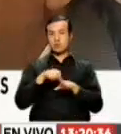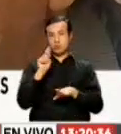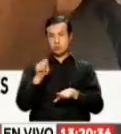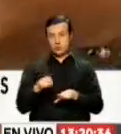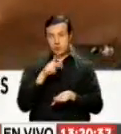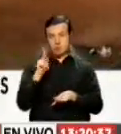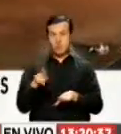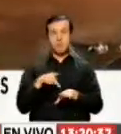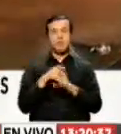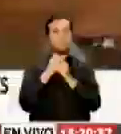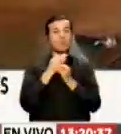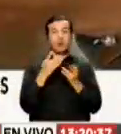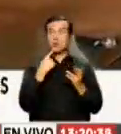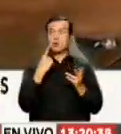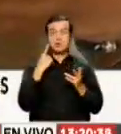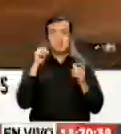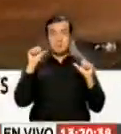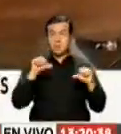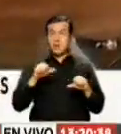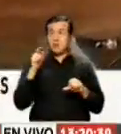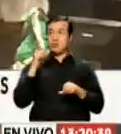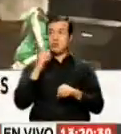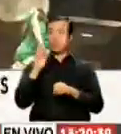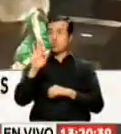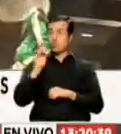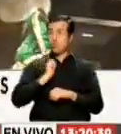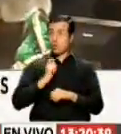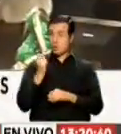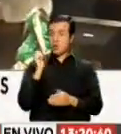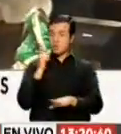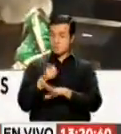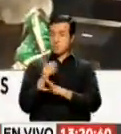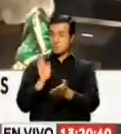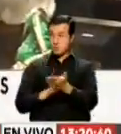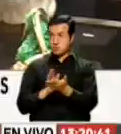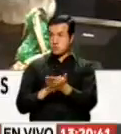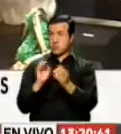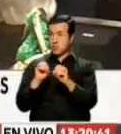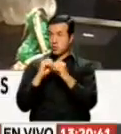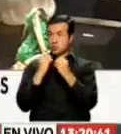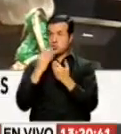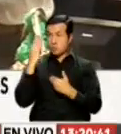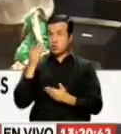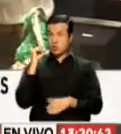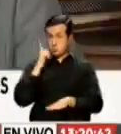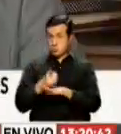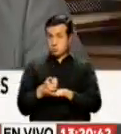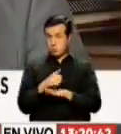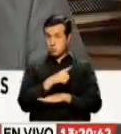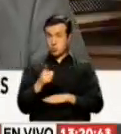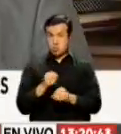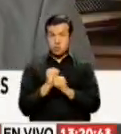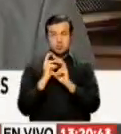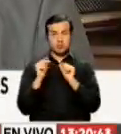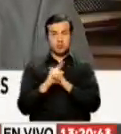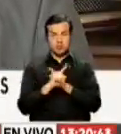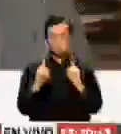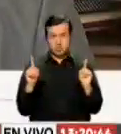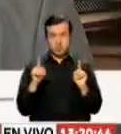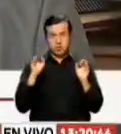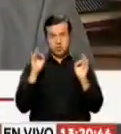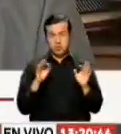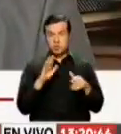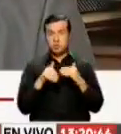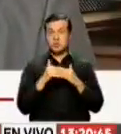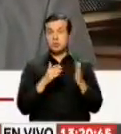jurisprudencia, explicó que no es legal el cobro obligatorio de contribuciones económicas a organizaciones políticas. Pero para que la legalidad